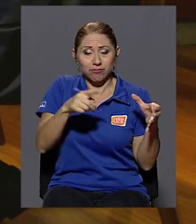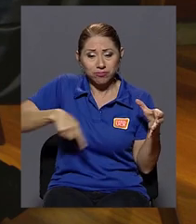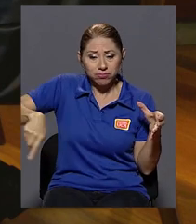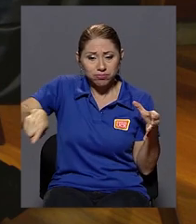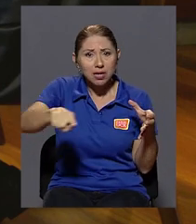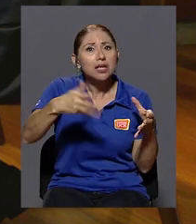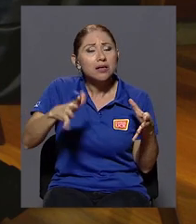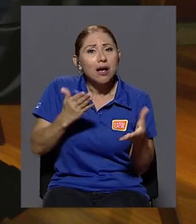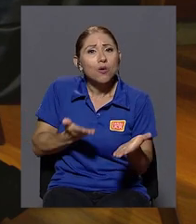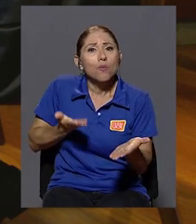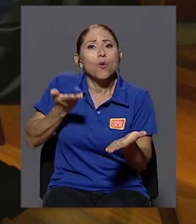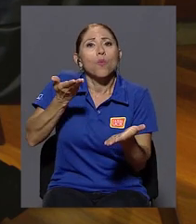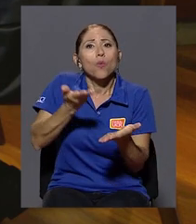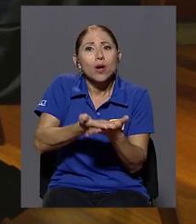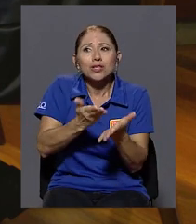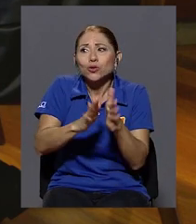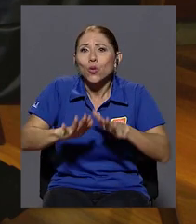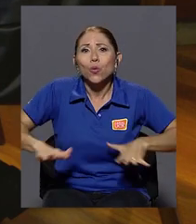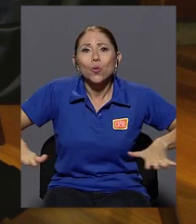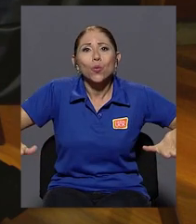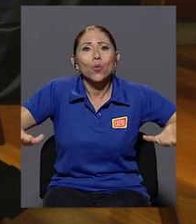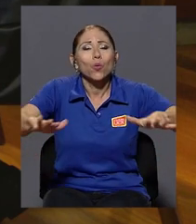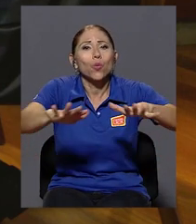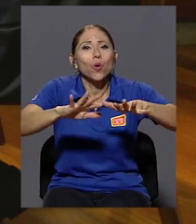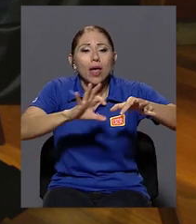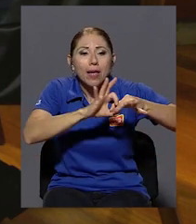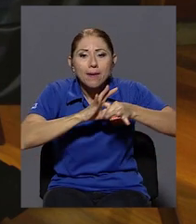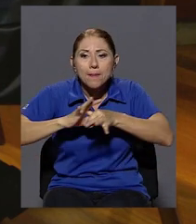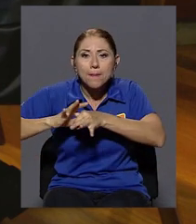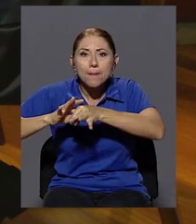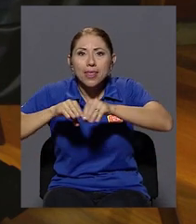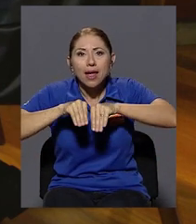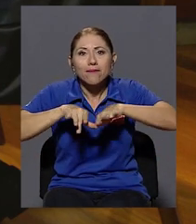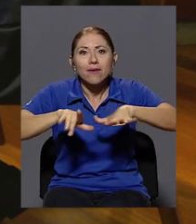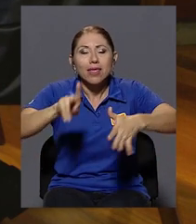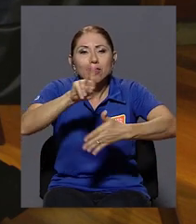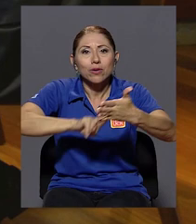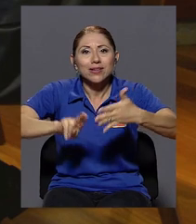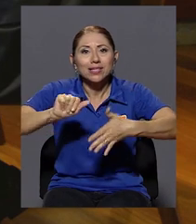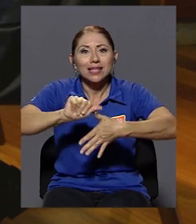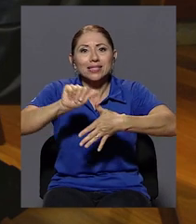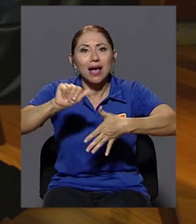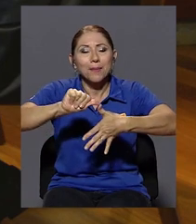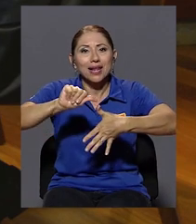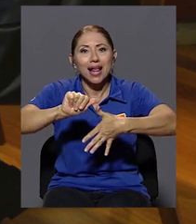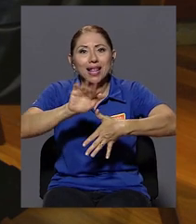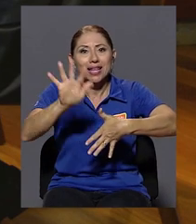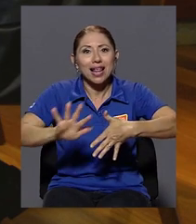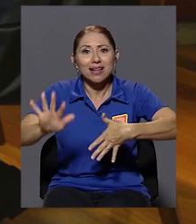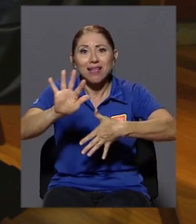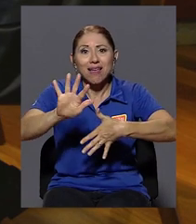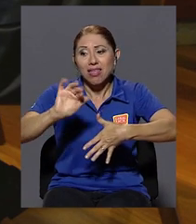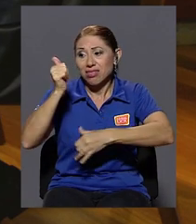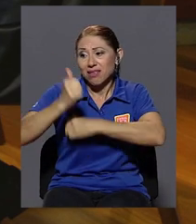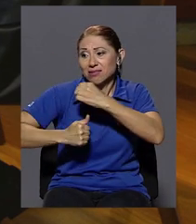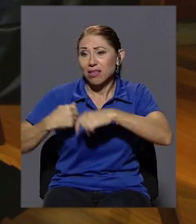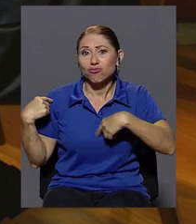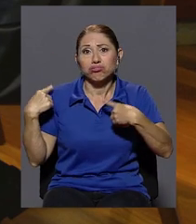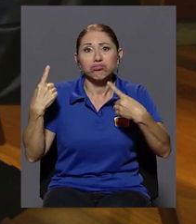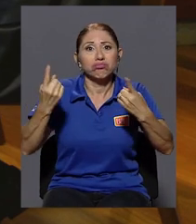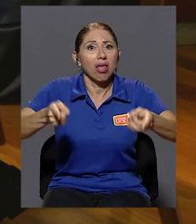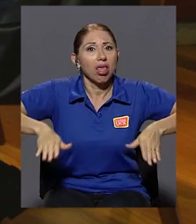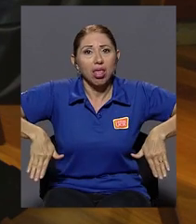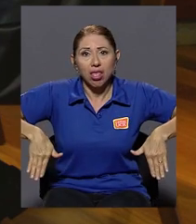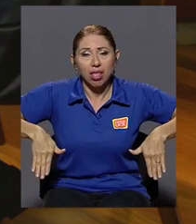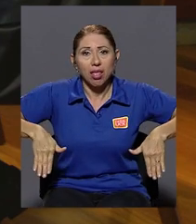construir este espacio, una especie de mega red de universidades de América Latina y el Caribe, y que no, en 10 años no lo conseguimos